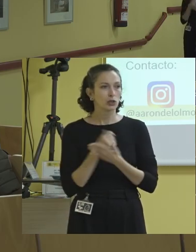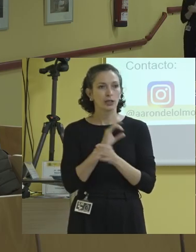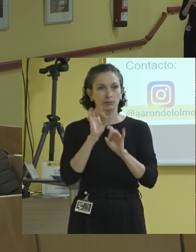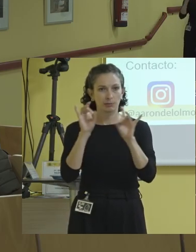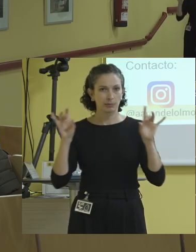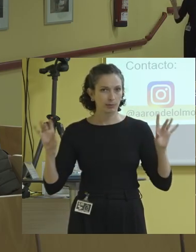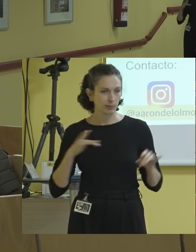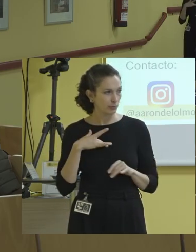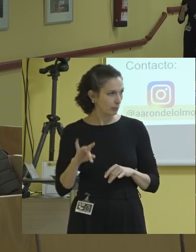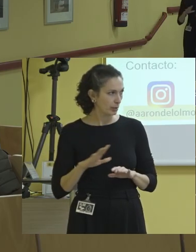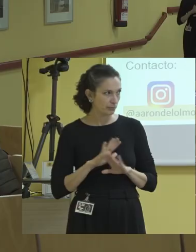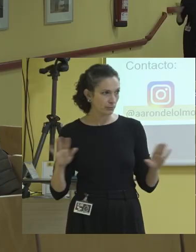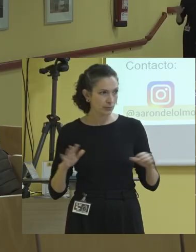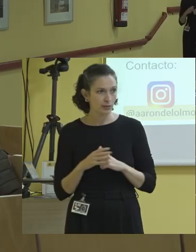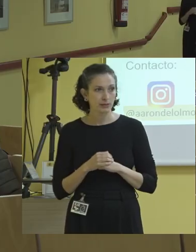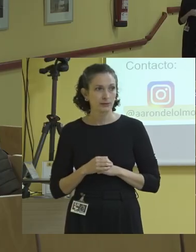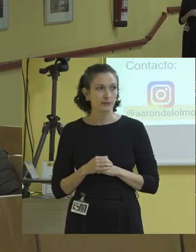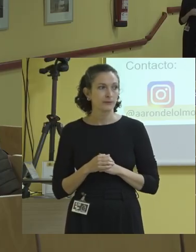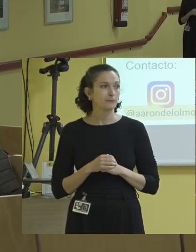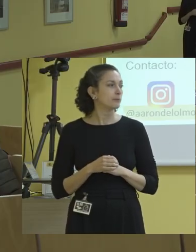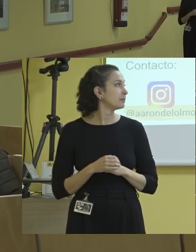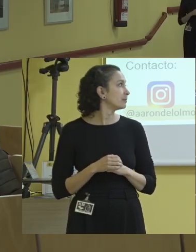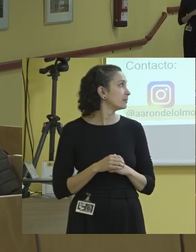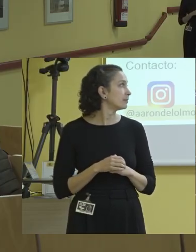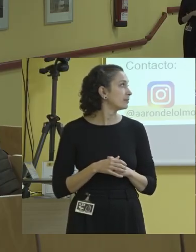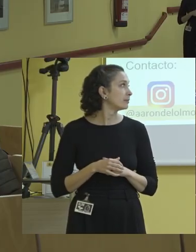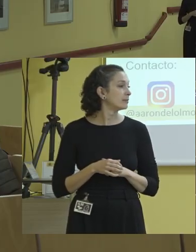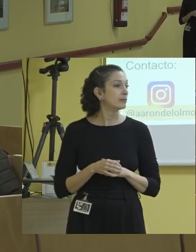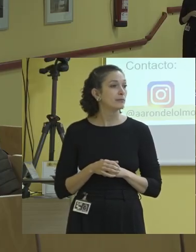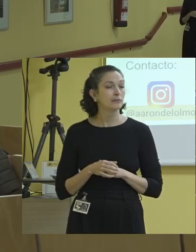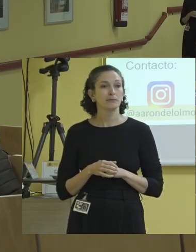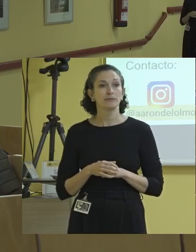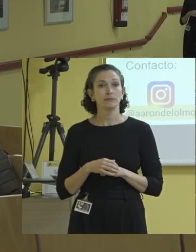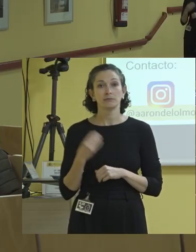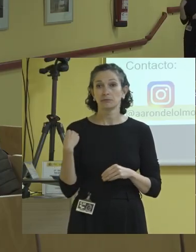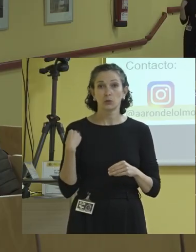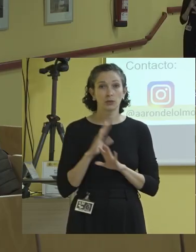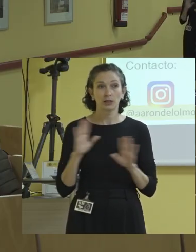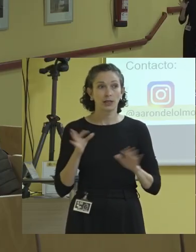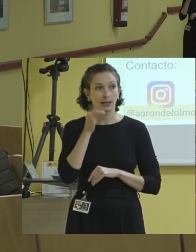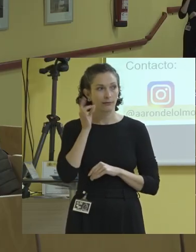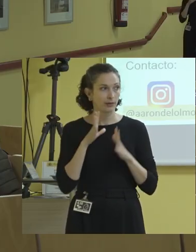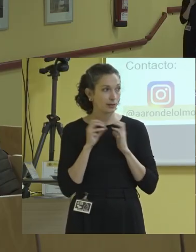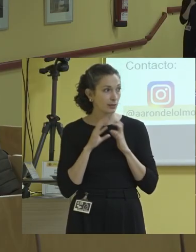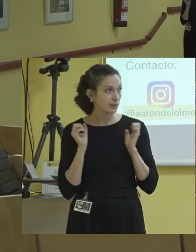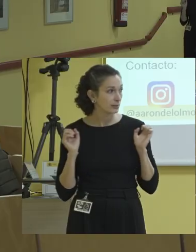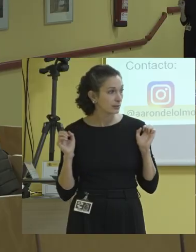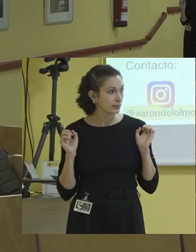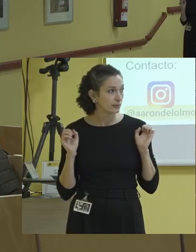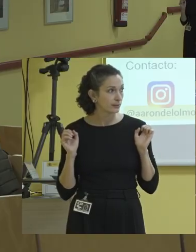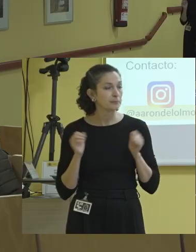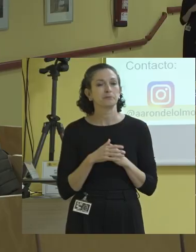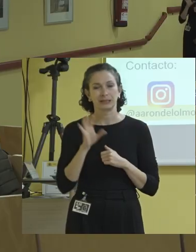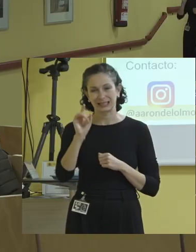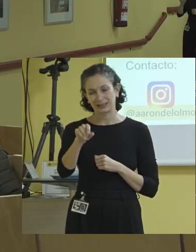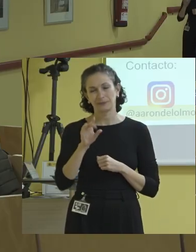Sí, bueno, como quedarán colgadas a la par. No hay preguntas, ¿no? Sí, Estáis sí. ya deseando café, ¿no? Bueno. Ah,